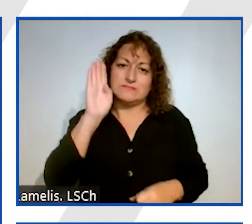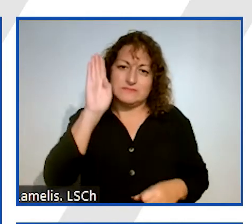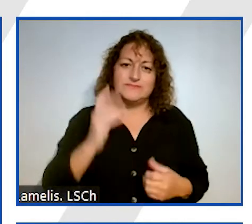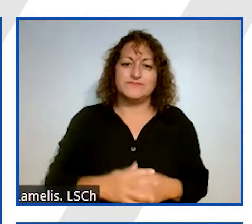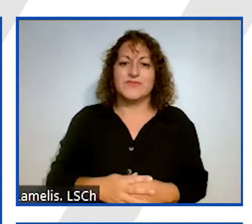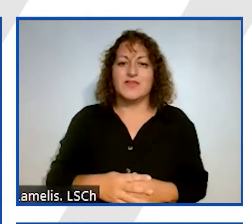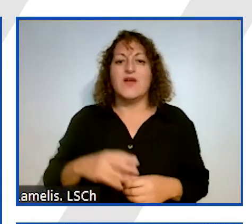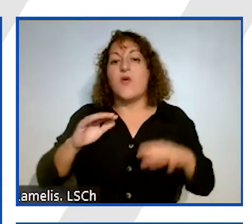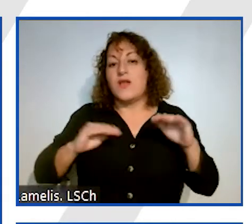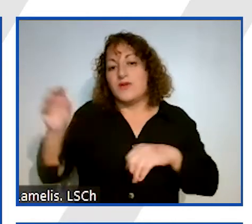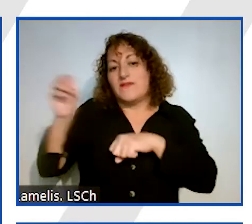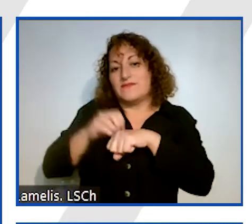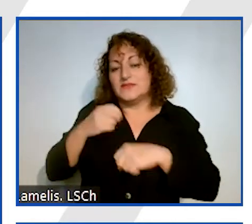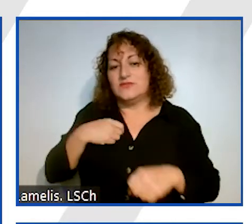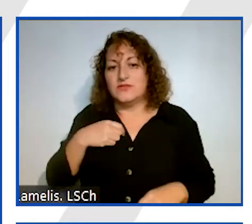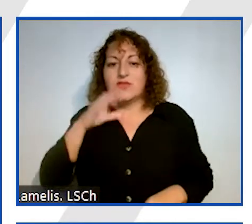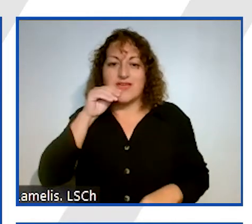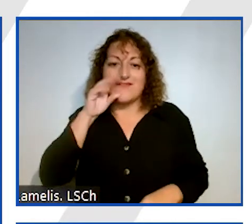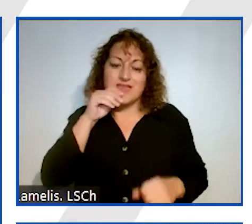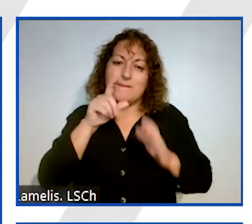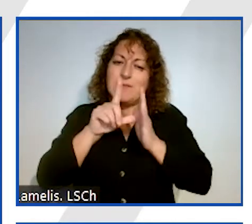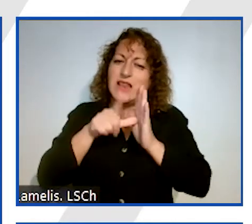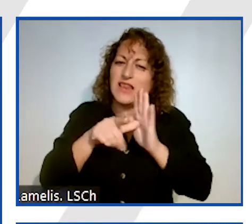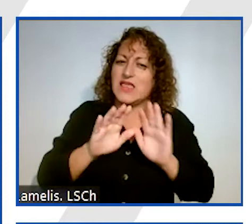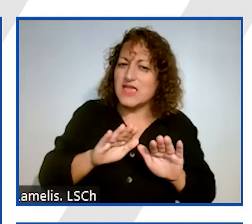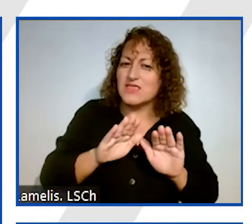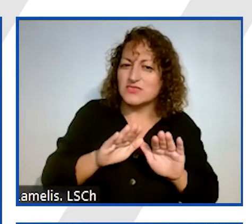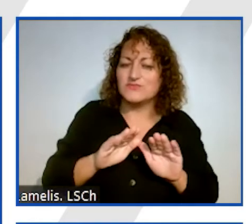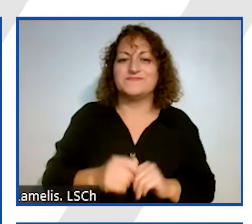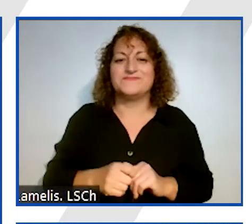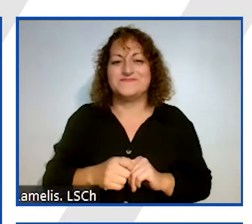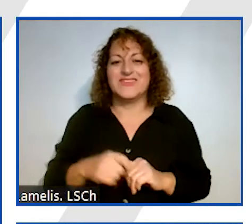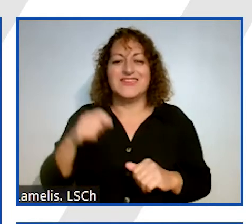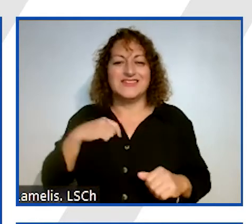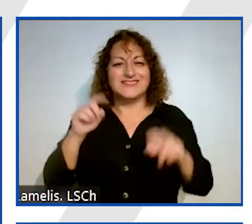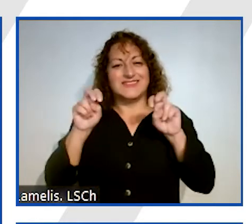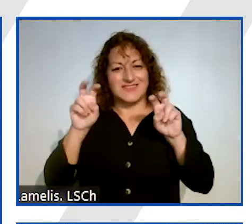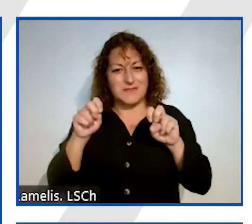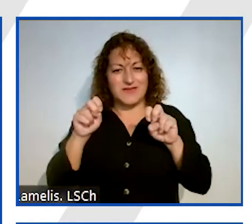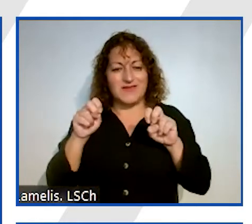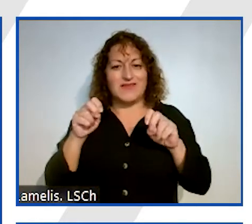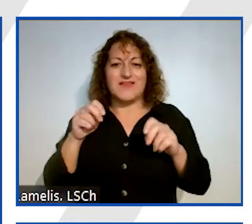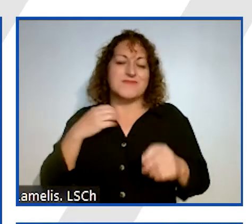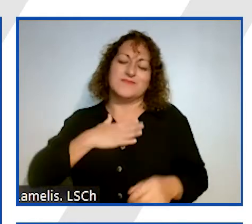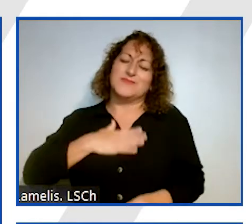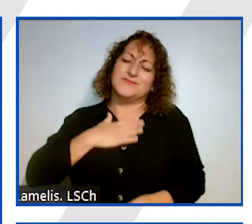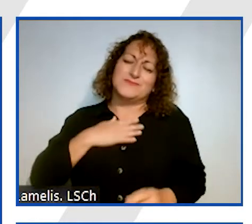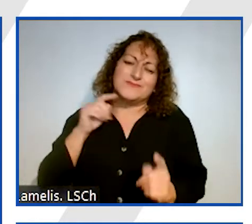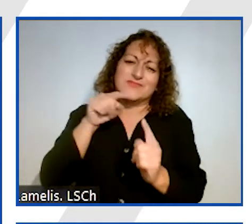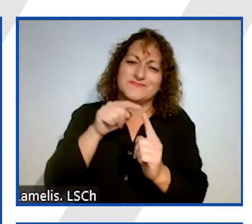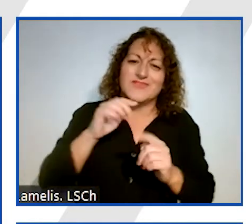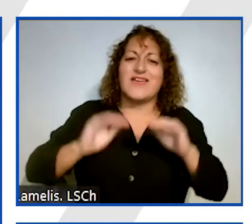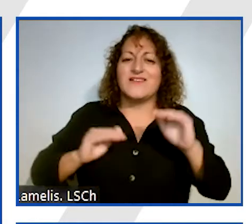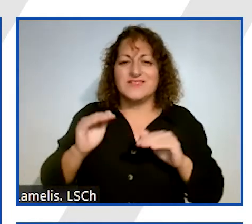ritmo o module un poquito más. Porque, bueno, este es un tema que a mí me gusta, me apasiona, y a veces me voy por las ramas